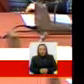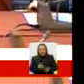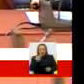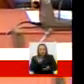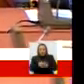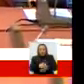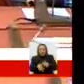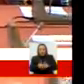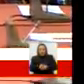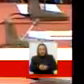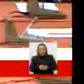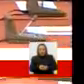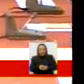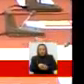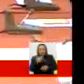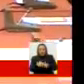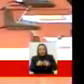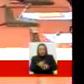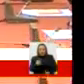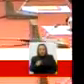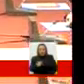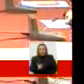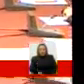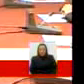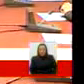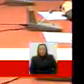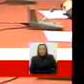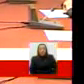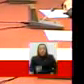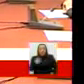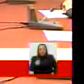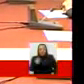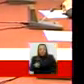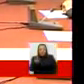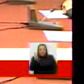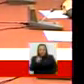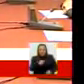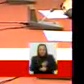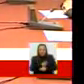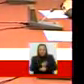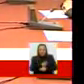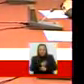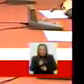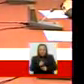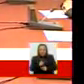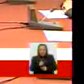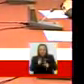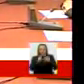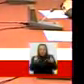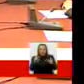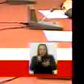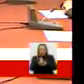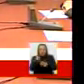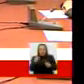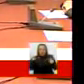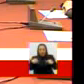Muchísimas entonces, gracias. Y yo les agradezco a ustedes y les voy a entregar a ustedes por haberme escuchado estos minutos un certificado por haber